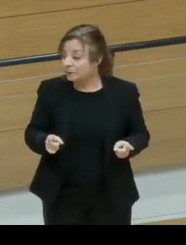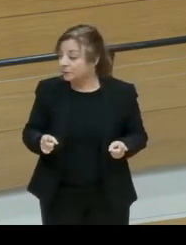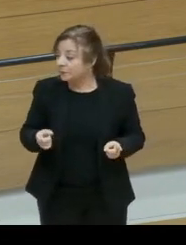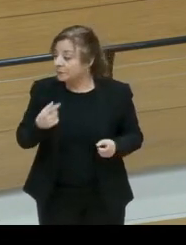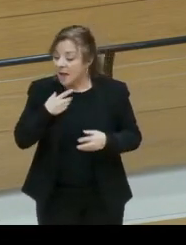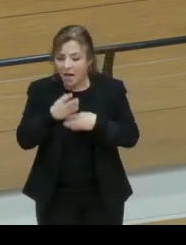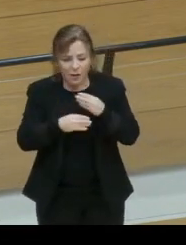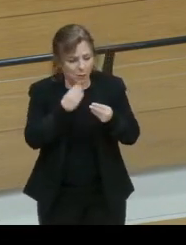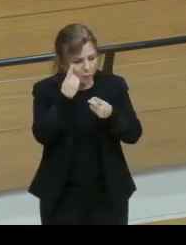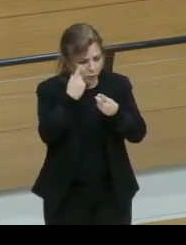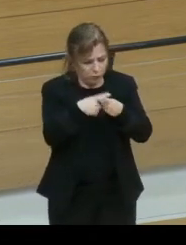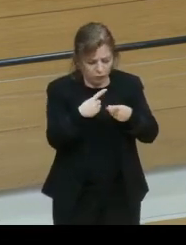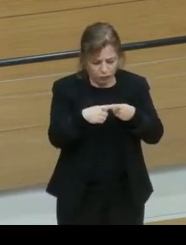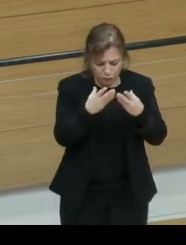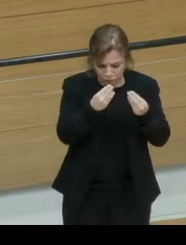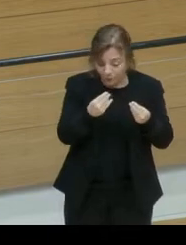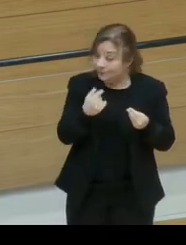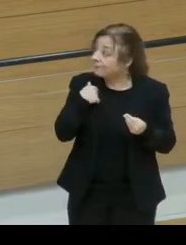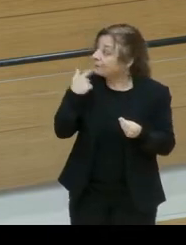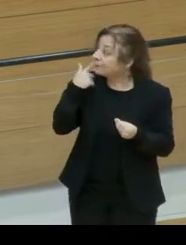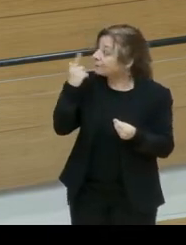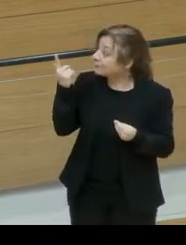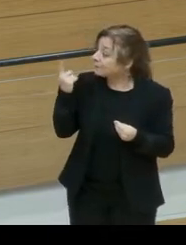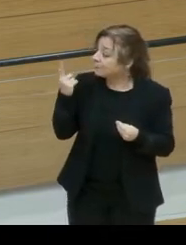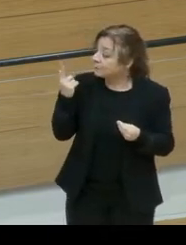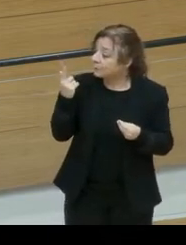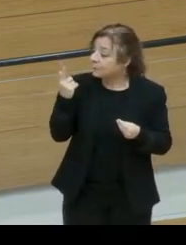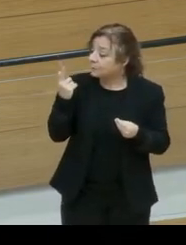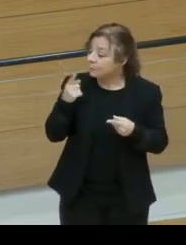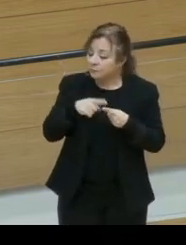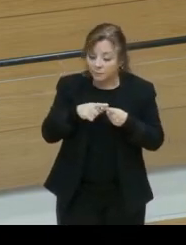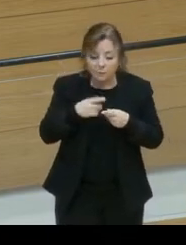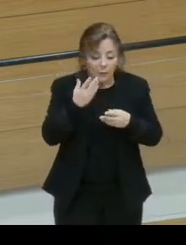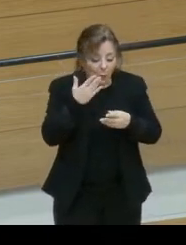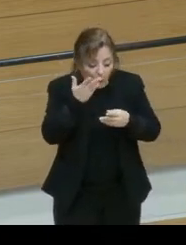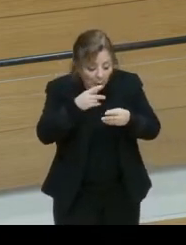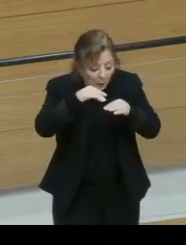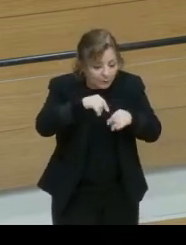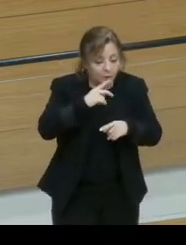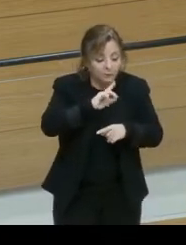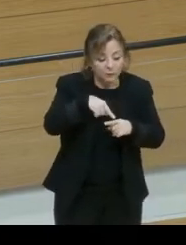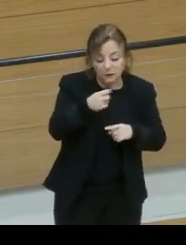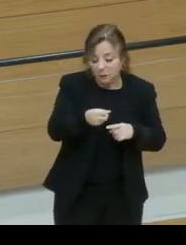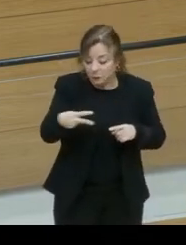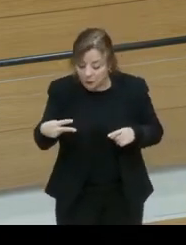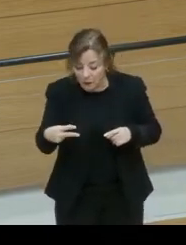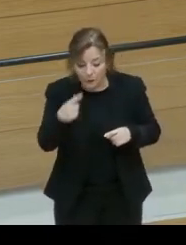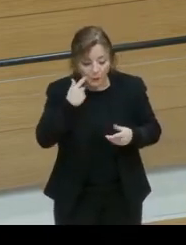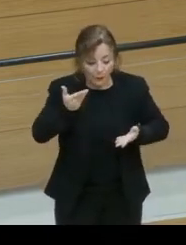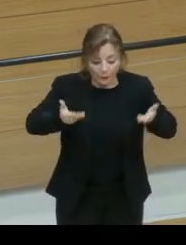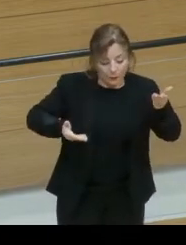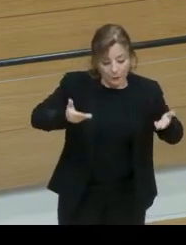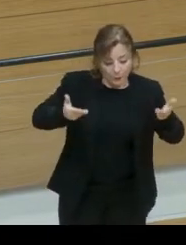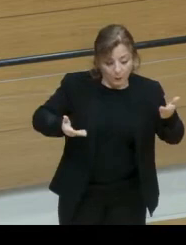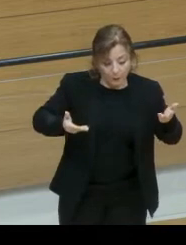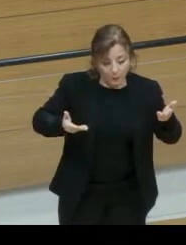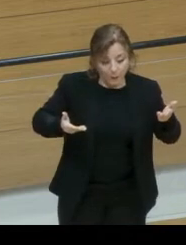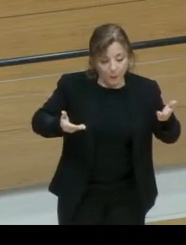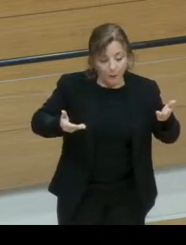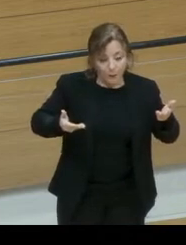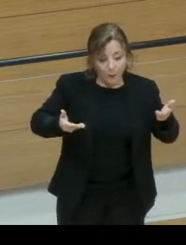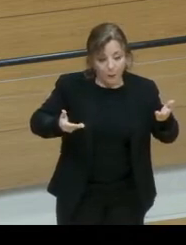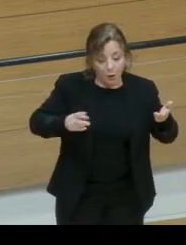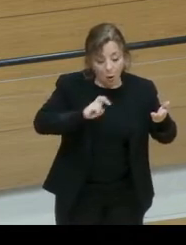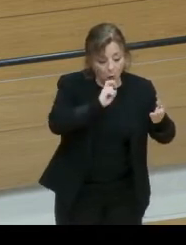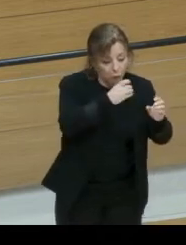hacemos muchísimas cosas, entre ellas experimentos, contrastamos resultados, comparamos con